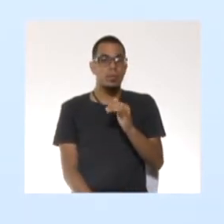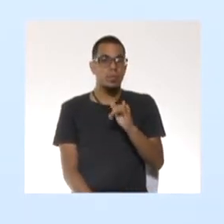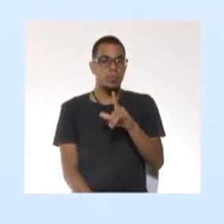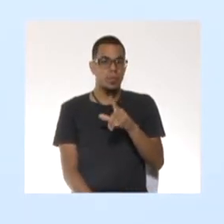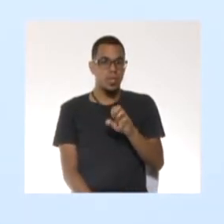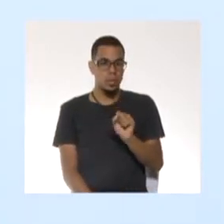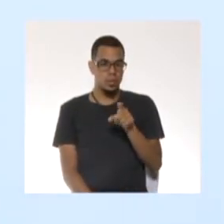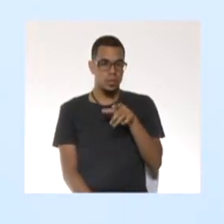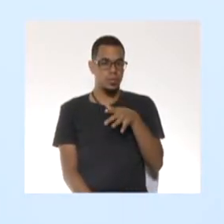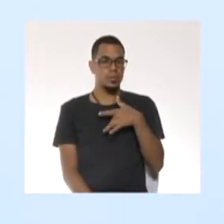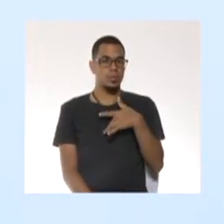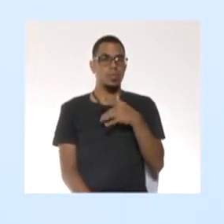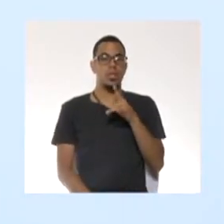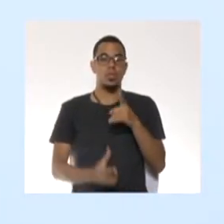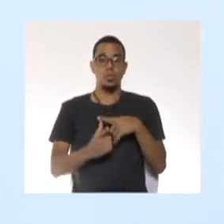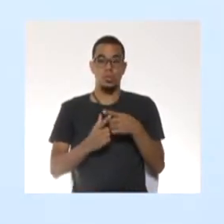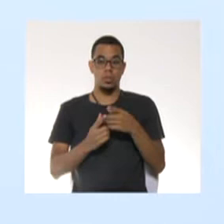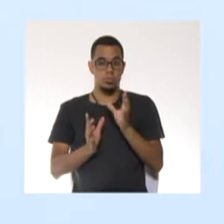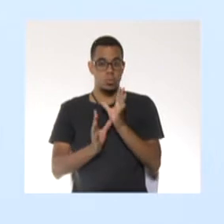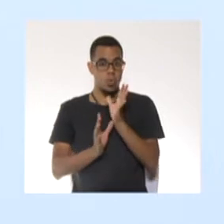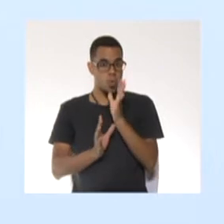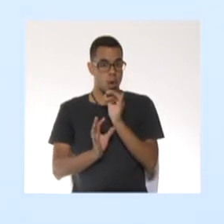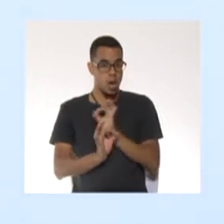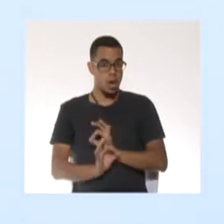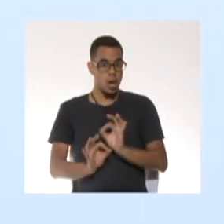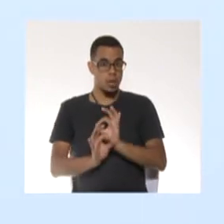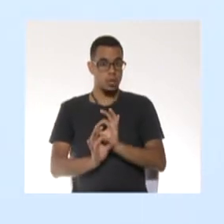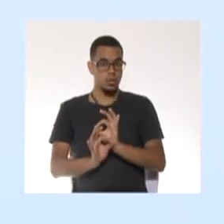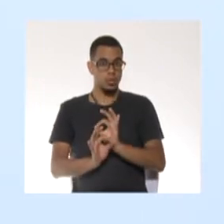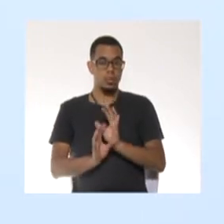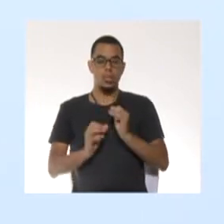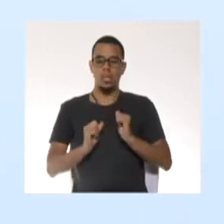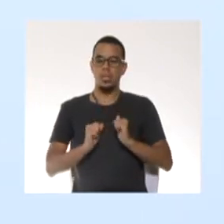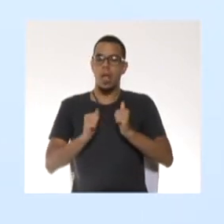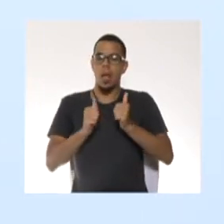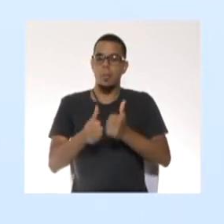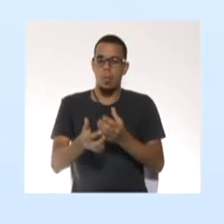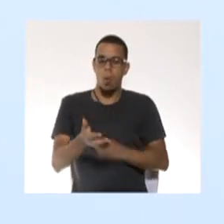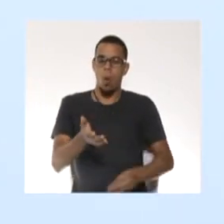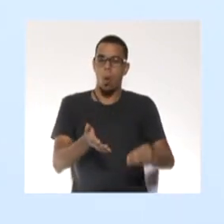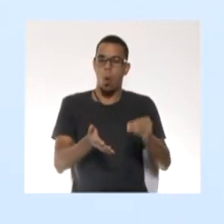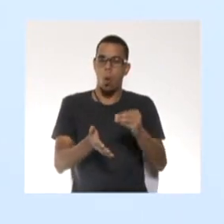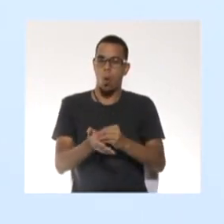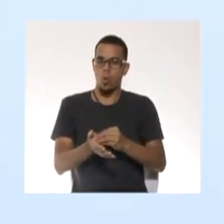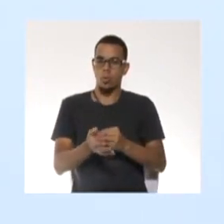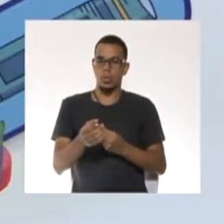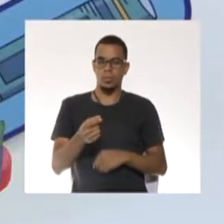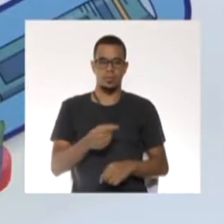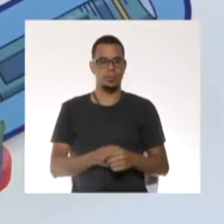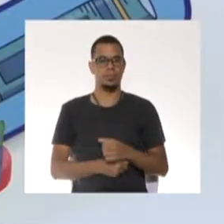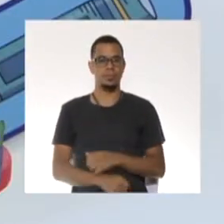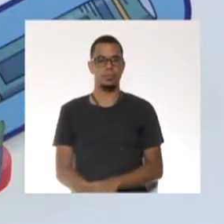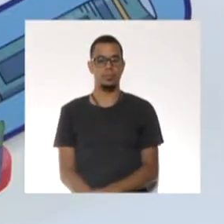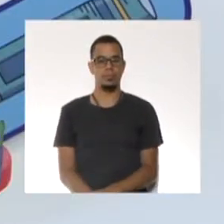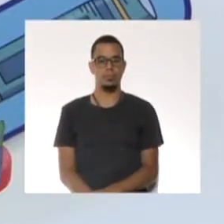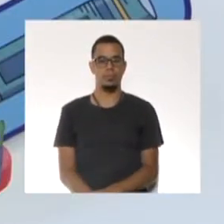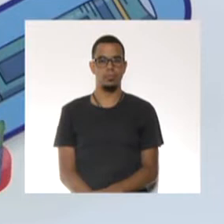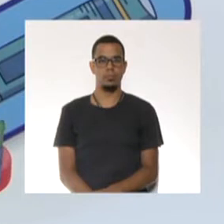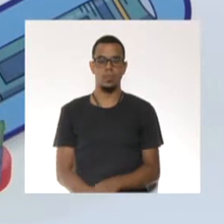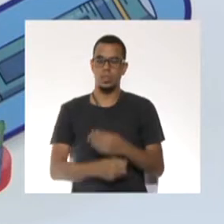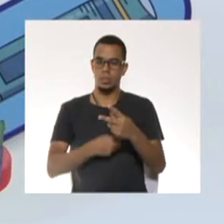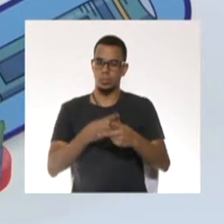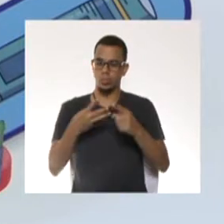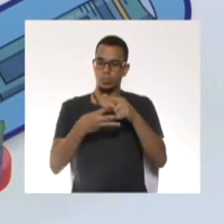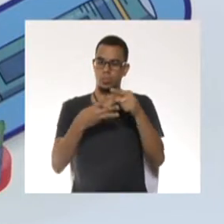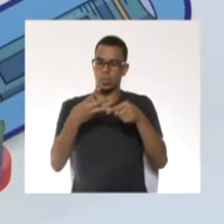pasar? Nuevamente se va a desgarrar ese endometrio y va a comenzar nuevamente el proceso de menstruación. Ok, mi chico,